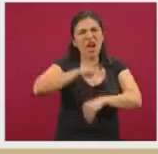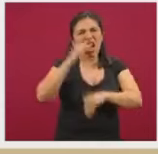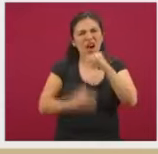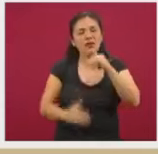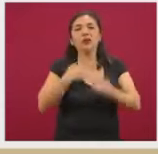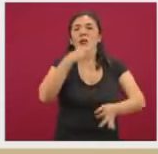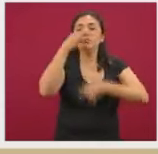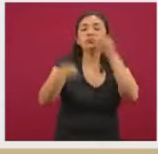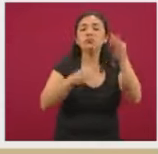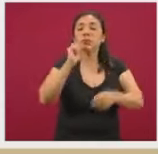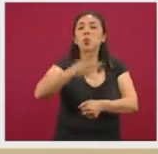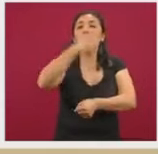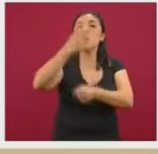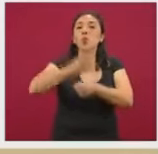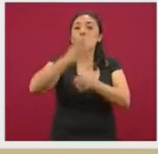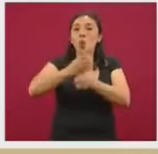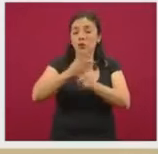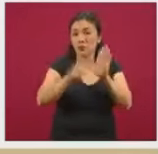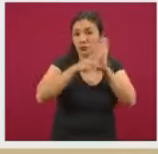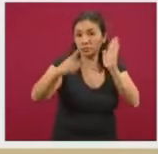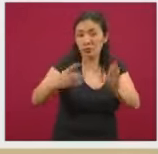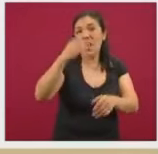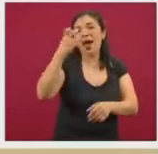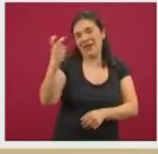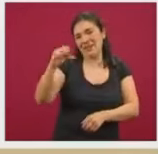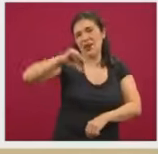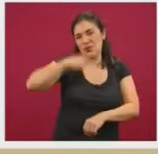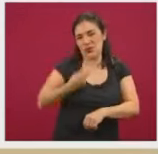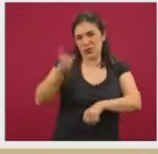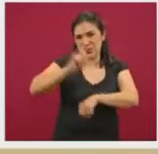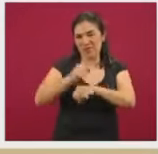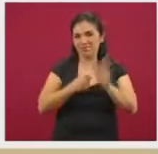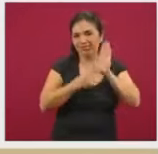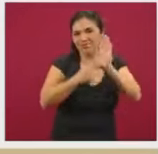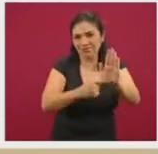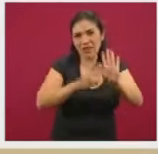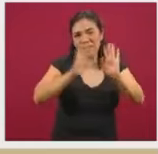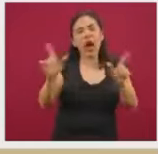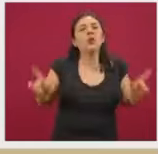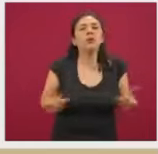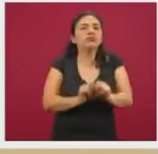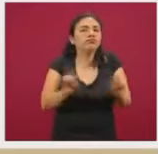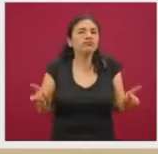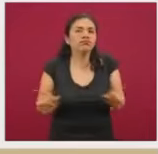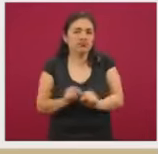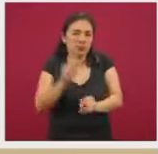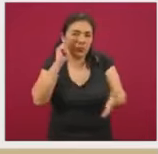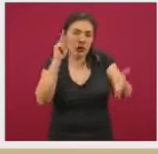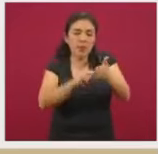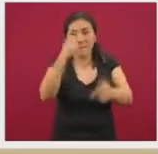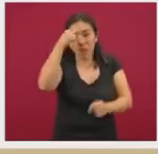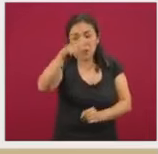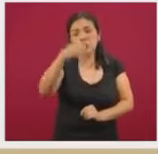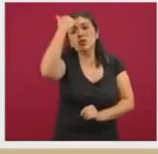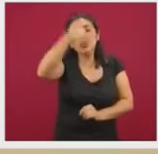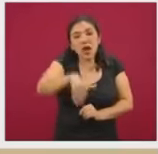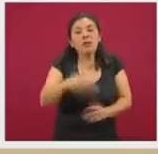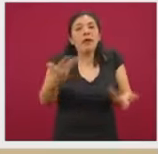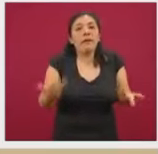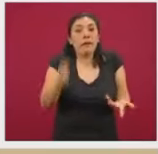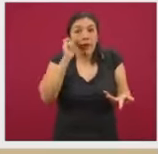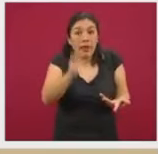el boletín número 4 y es el que venimos a presentar hoy ya de forma resumida, pero también para que sepan todas y todos